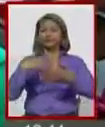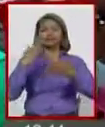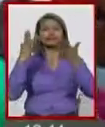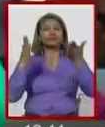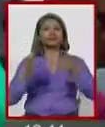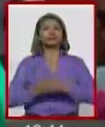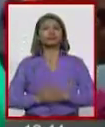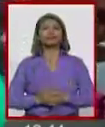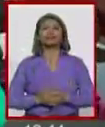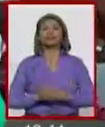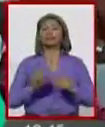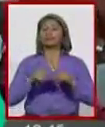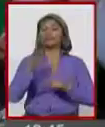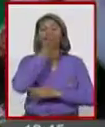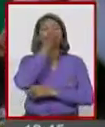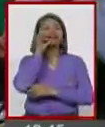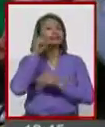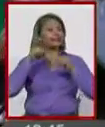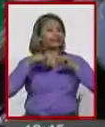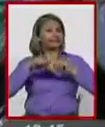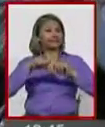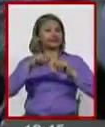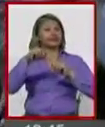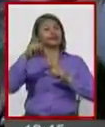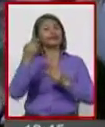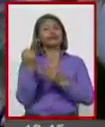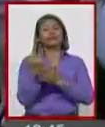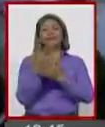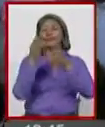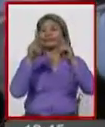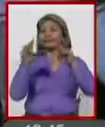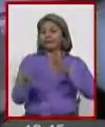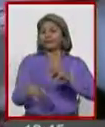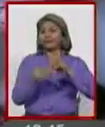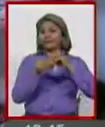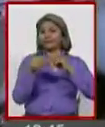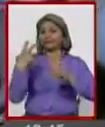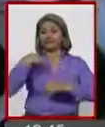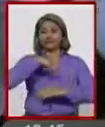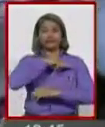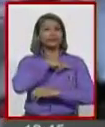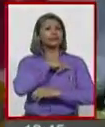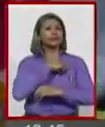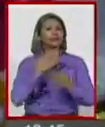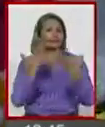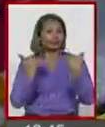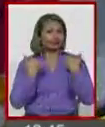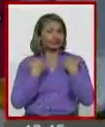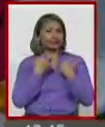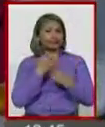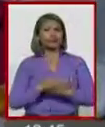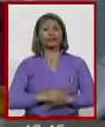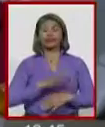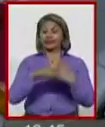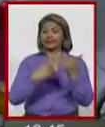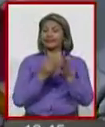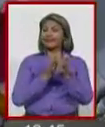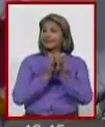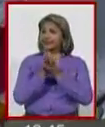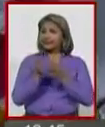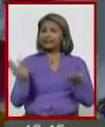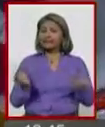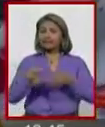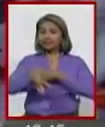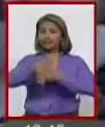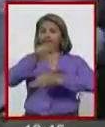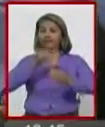estudiantes. No obstante, la huelga continúa con compañeros que se han incorporado. Nosotros tenemos realmente todo el ánimo de dar